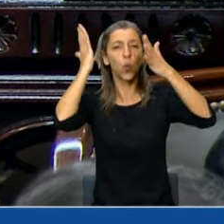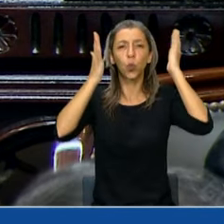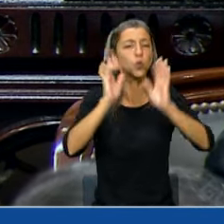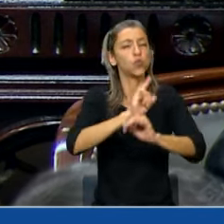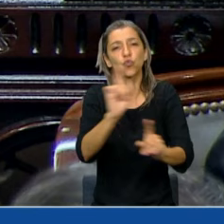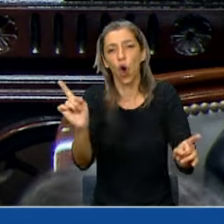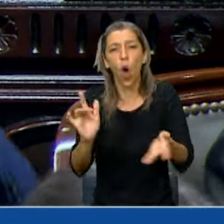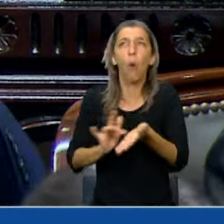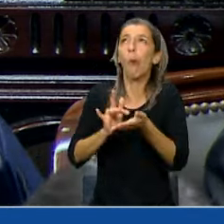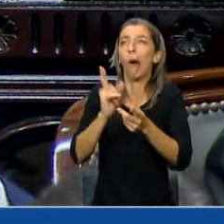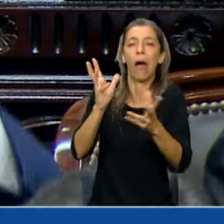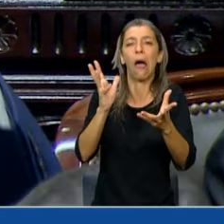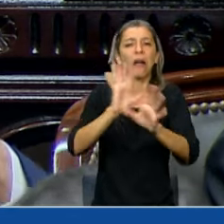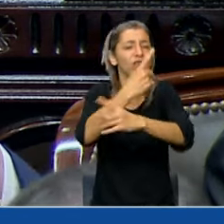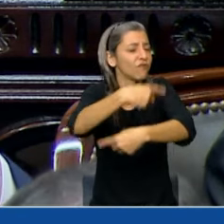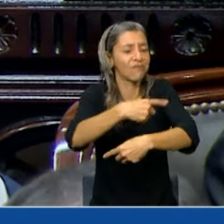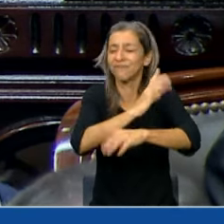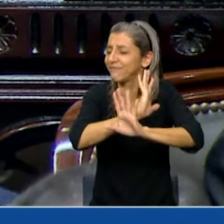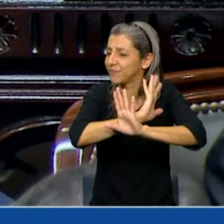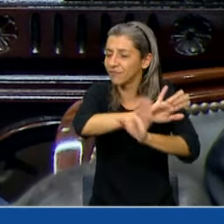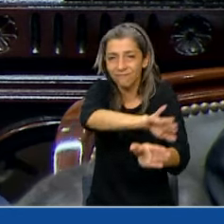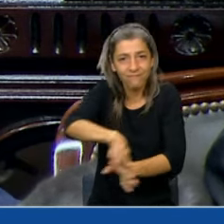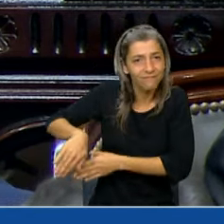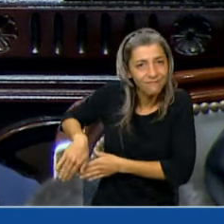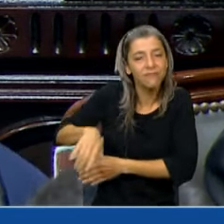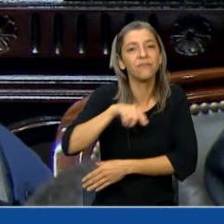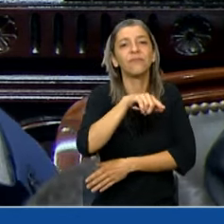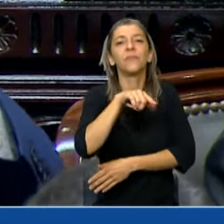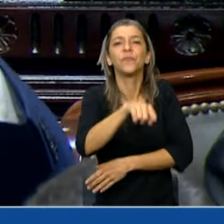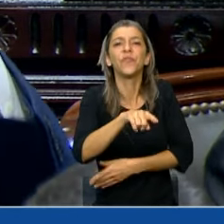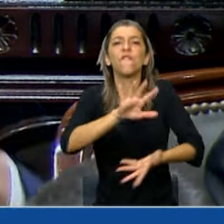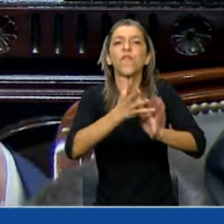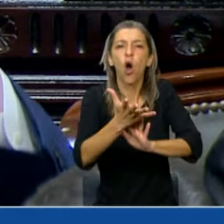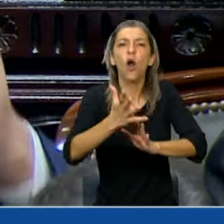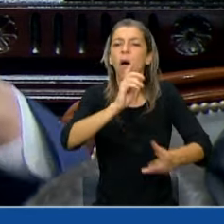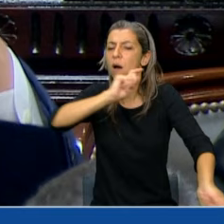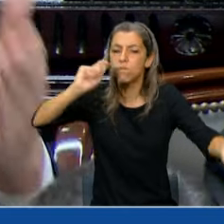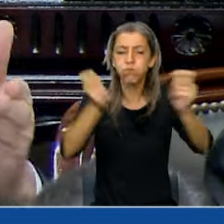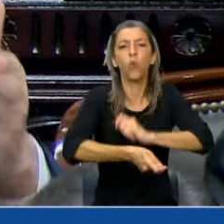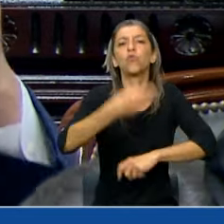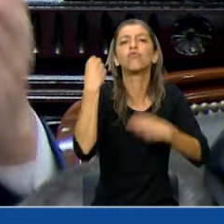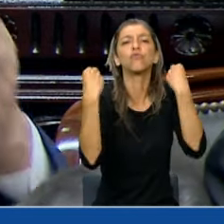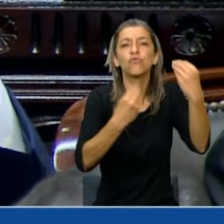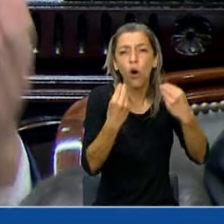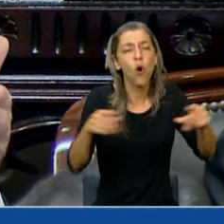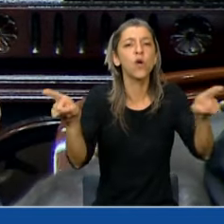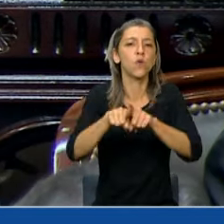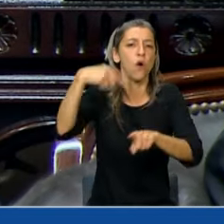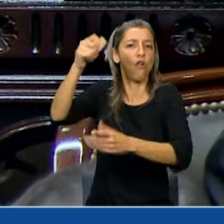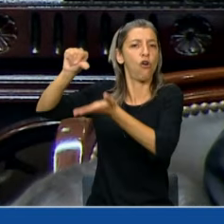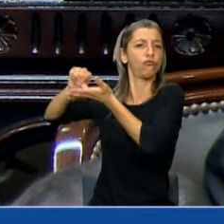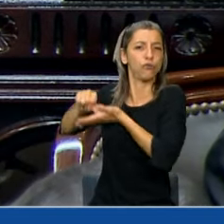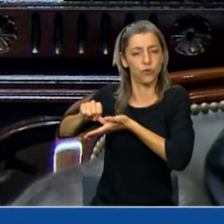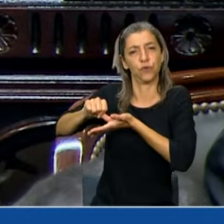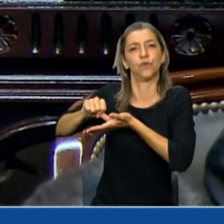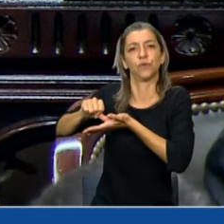tribus van a transformar la Argentina con lo que hacen los países o que quieren